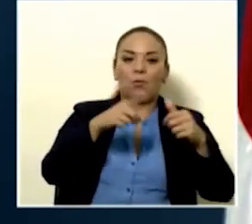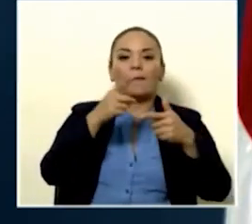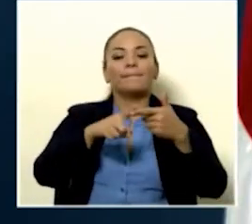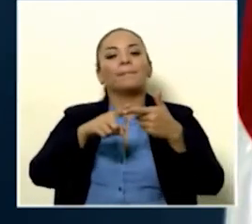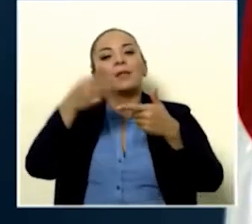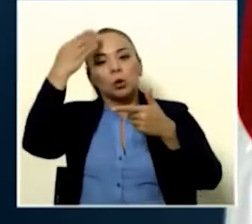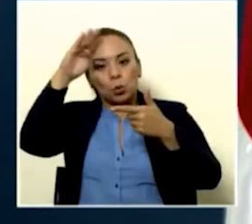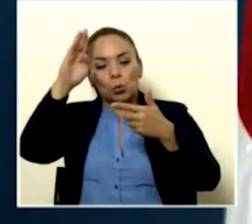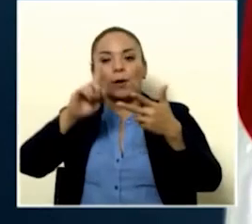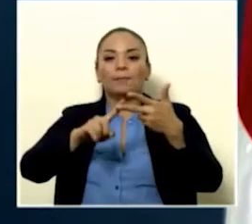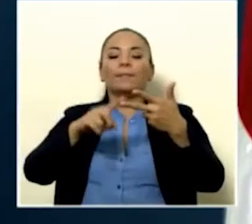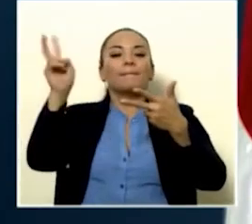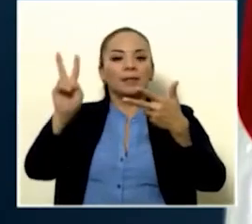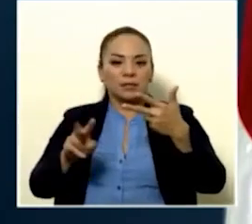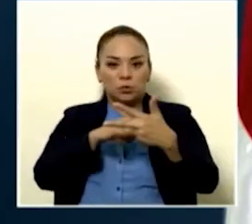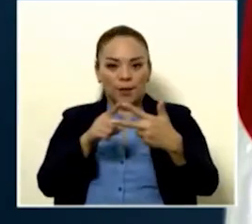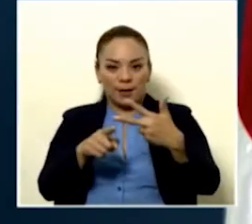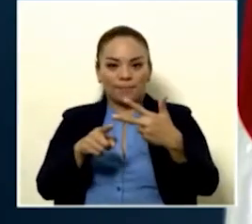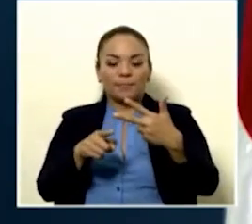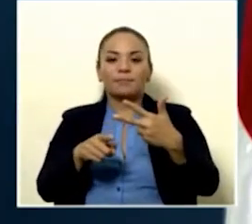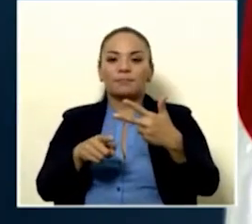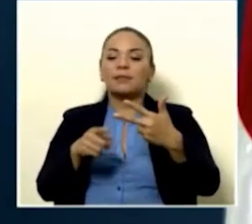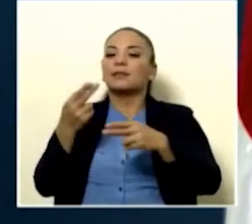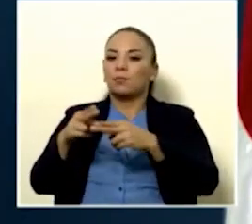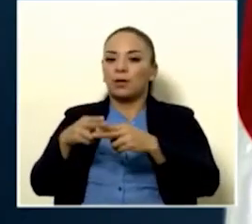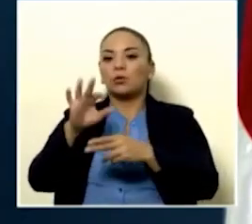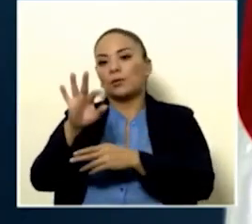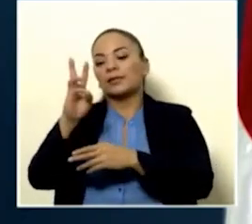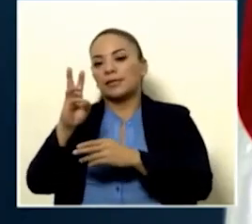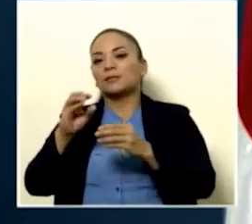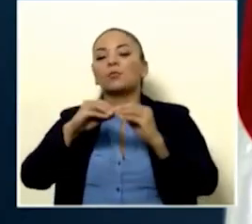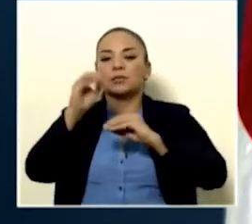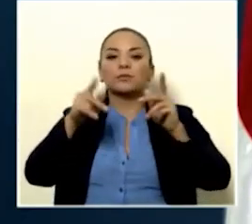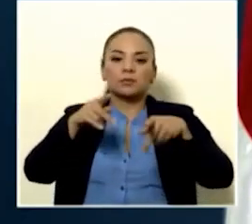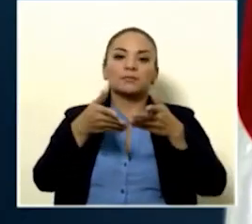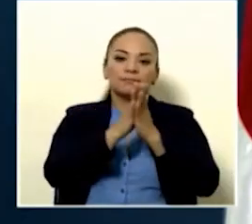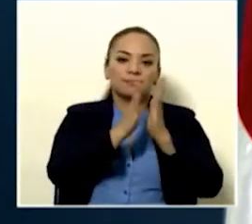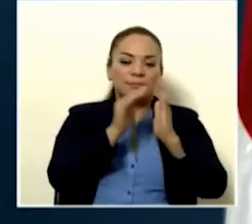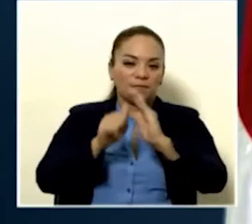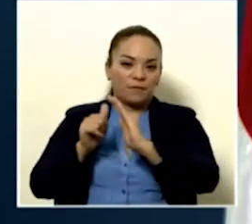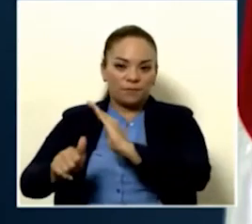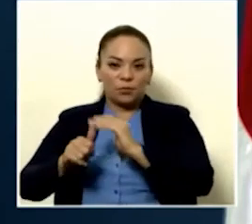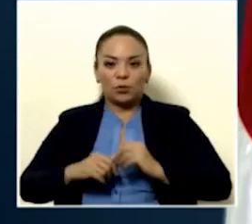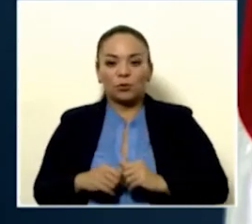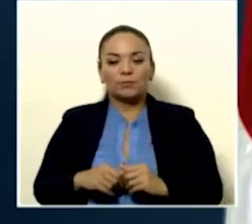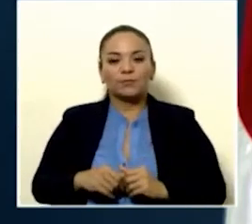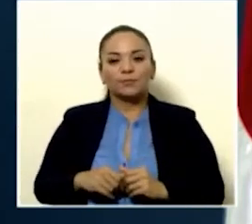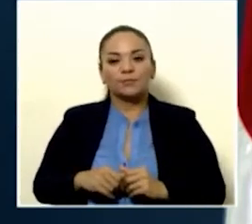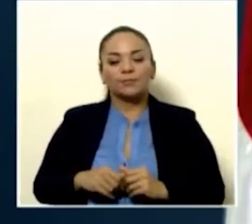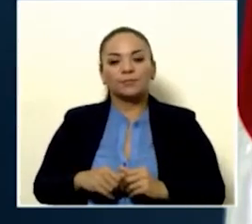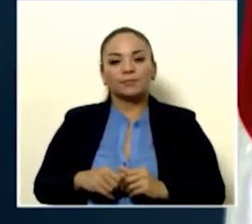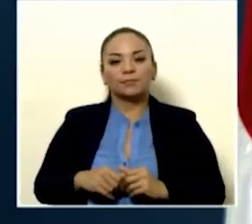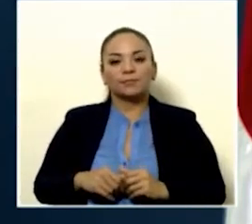Venezuela, en el que son el 96% de las personas que han solicitado refugio.